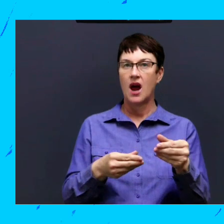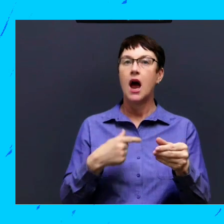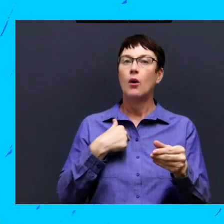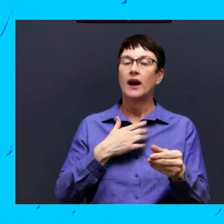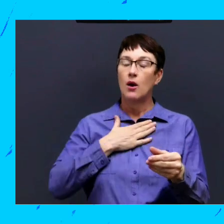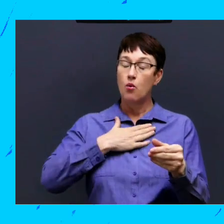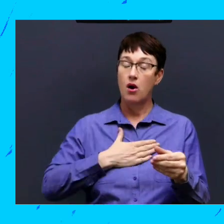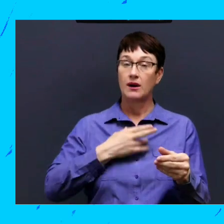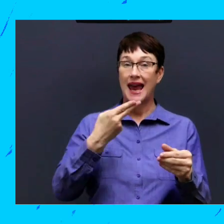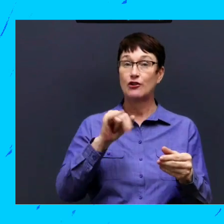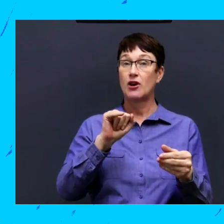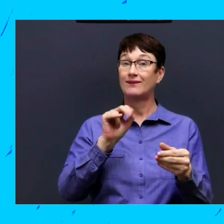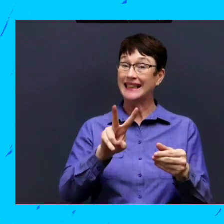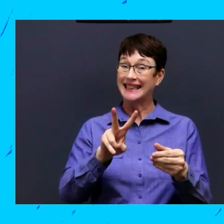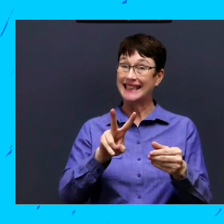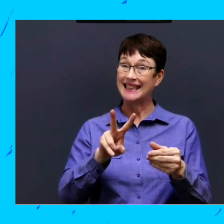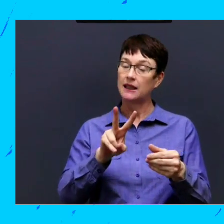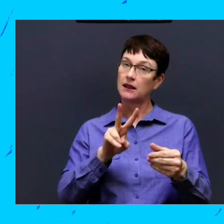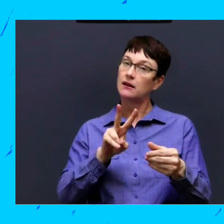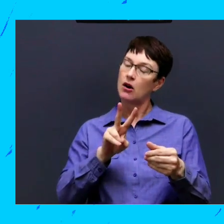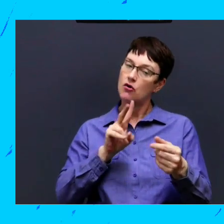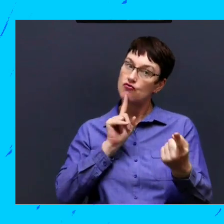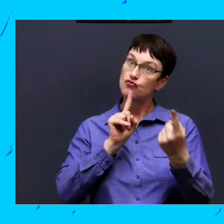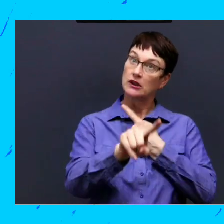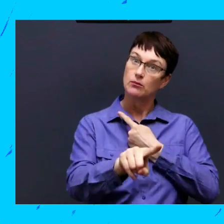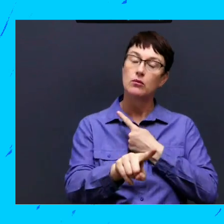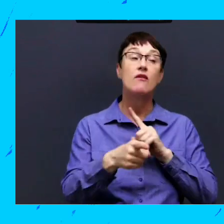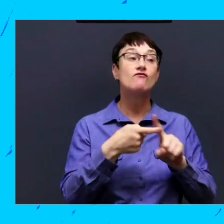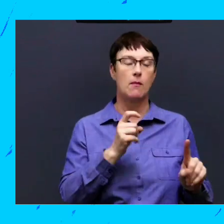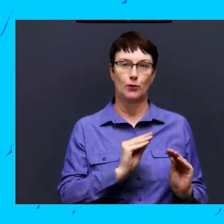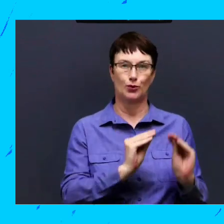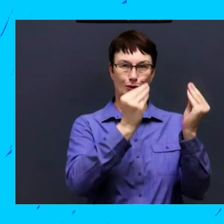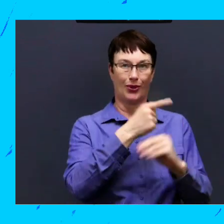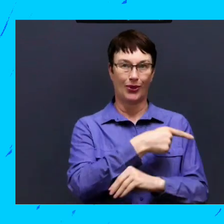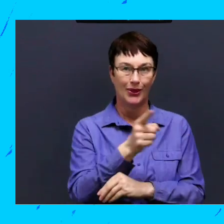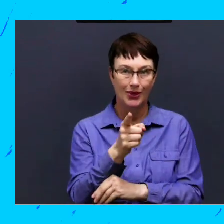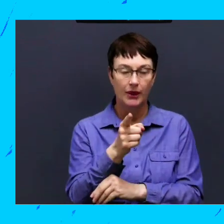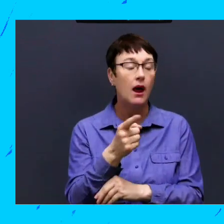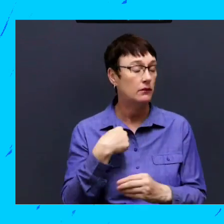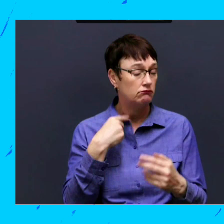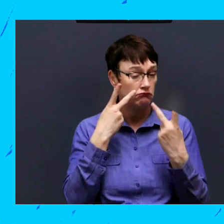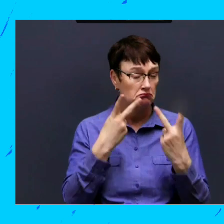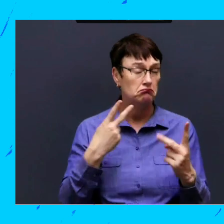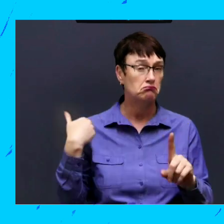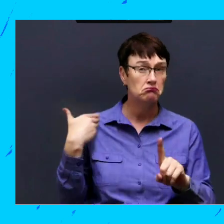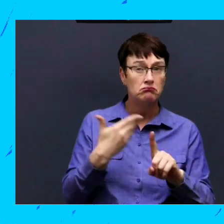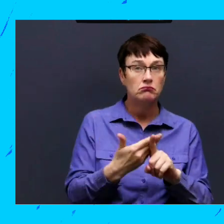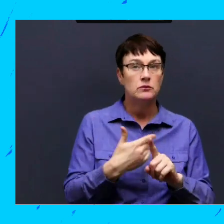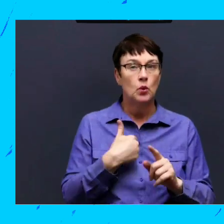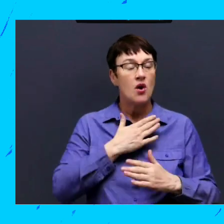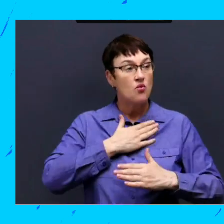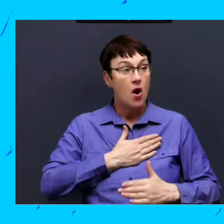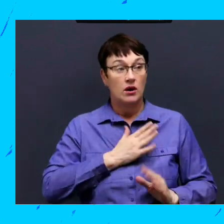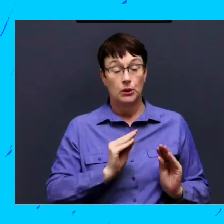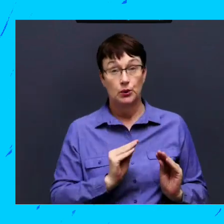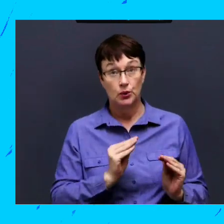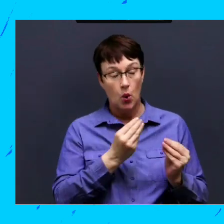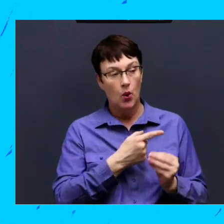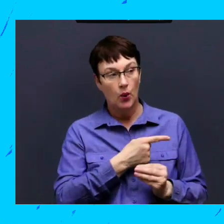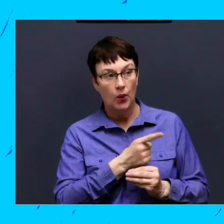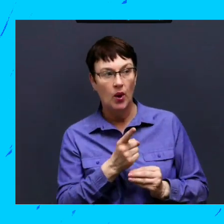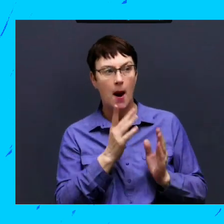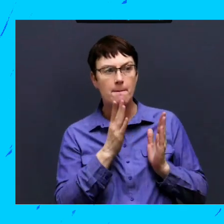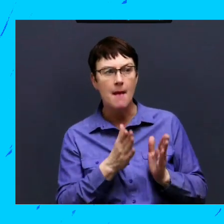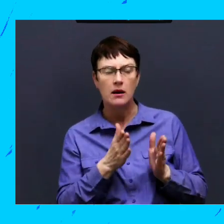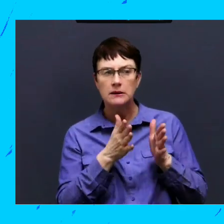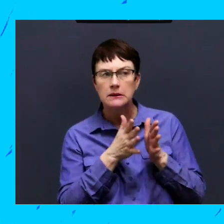trabajar en el uso sostenible de respuesta al SIDA y queremos compartir entendimiento y